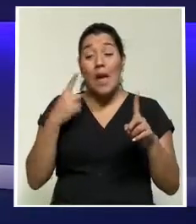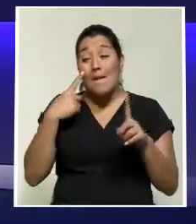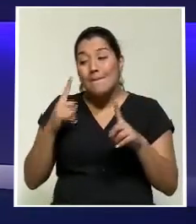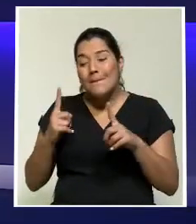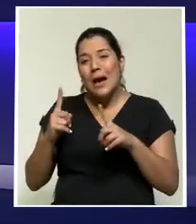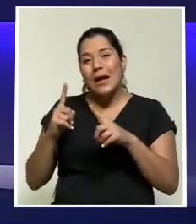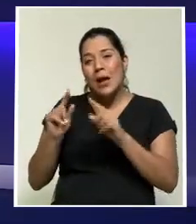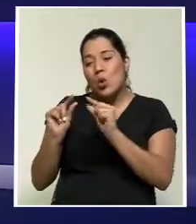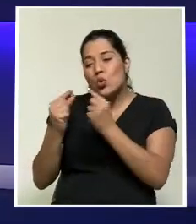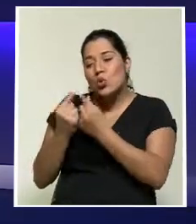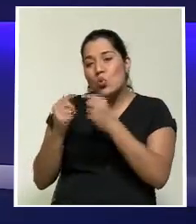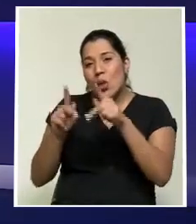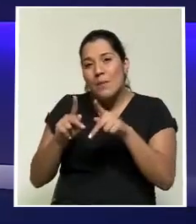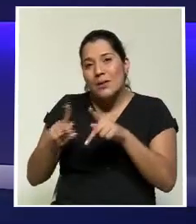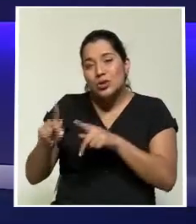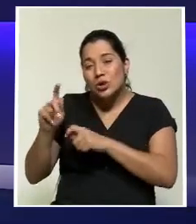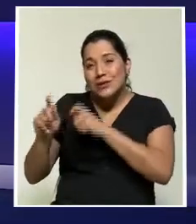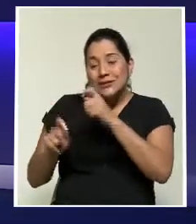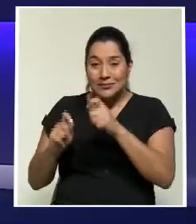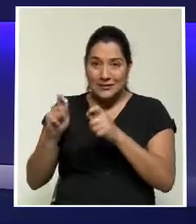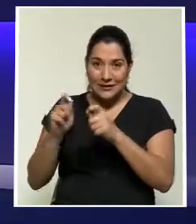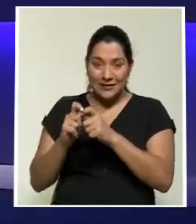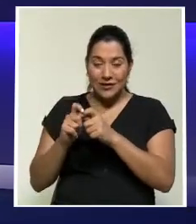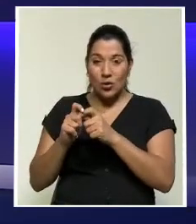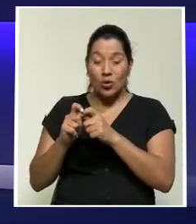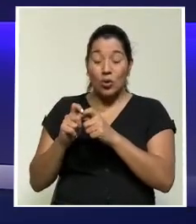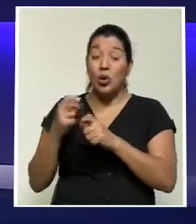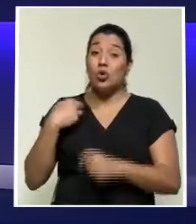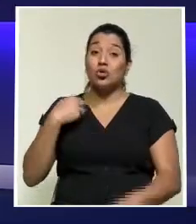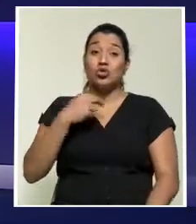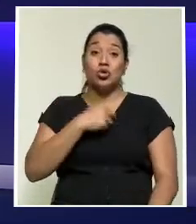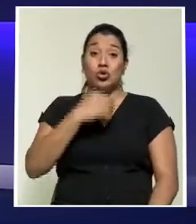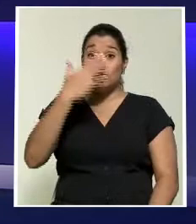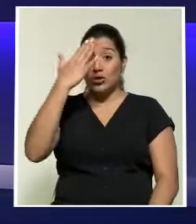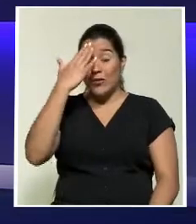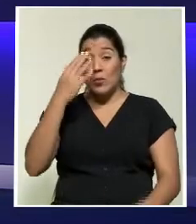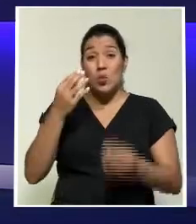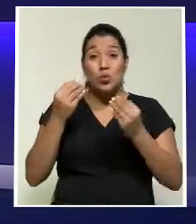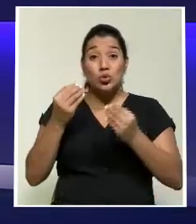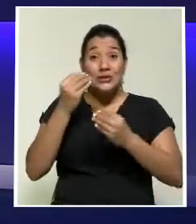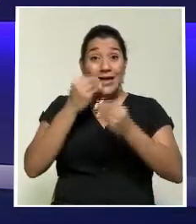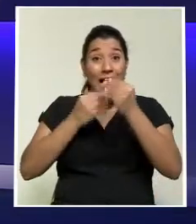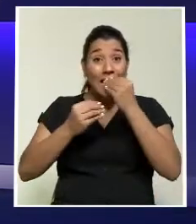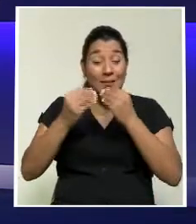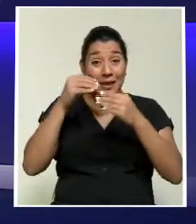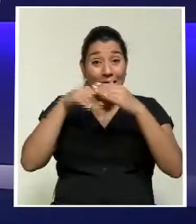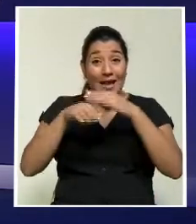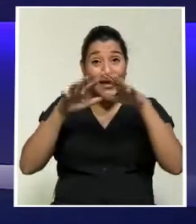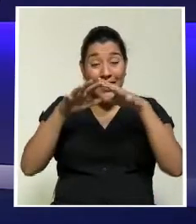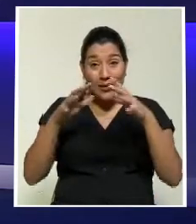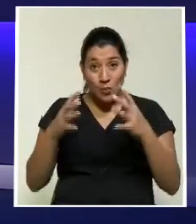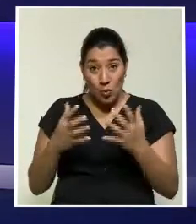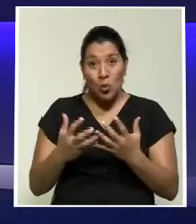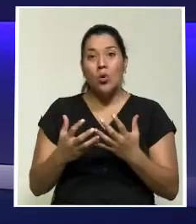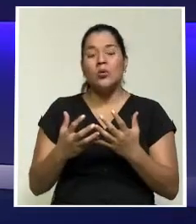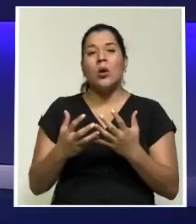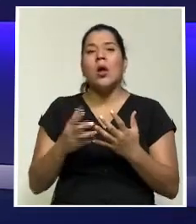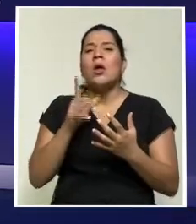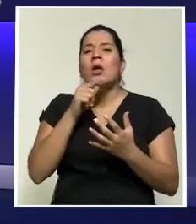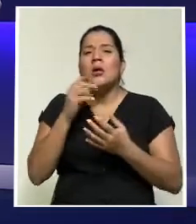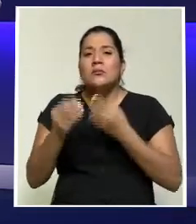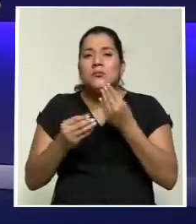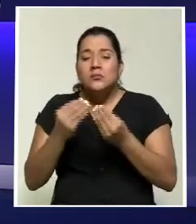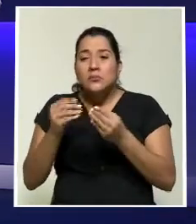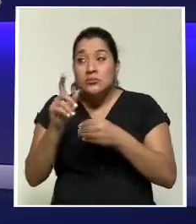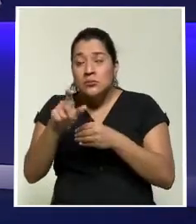específico agroproductivo. Sabemos que buena parte de la alimentación mundial la proveen las personas campesinas,